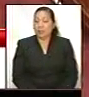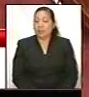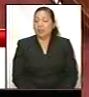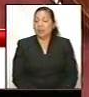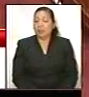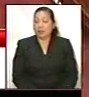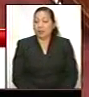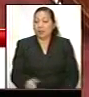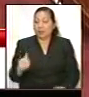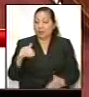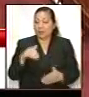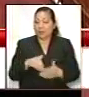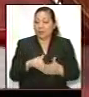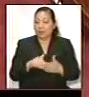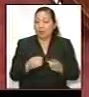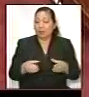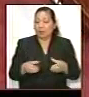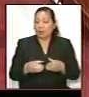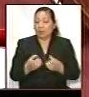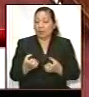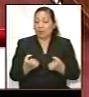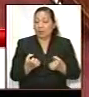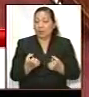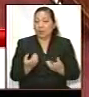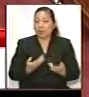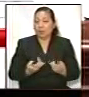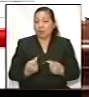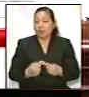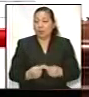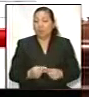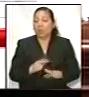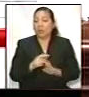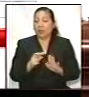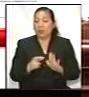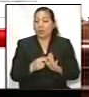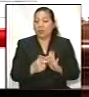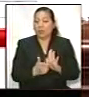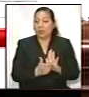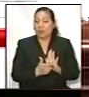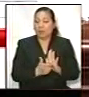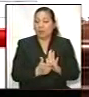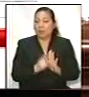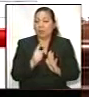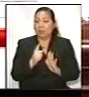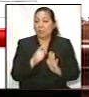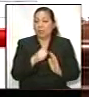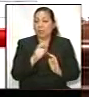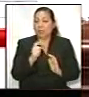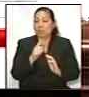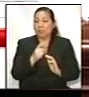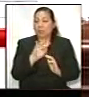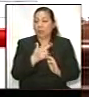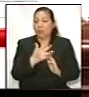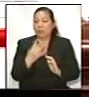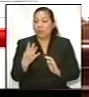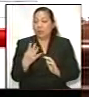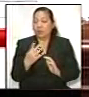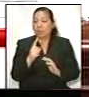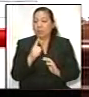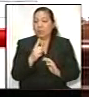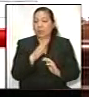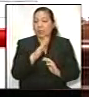Segunda votación de la Comisión de Economía y de Comercio Exterior, proyectos de ley 1100, 1354